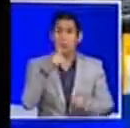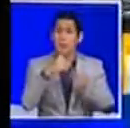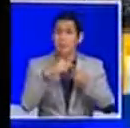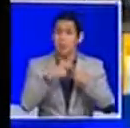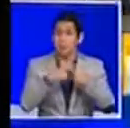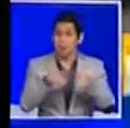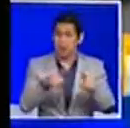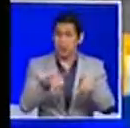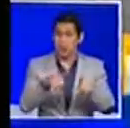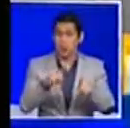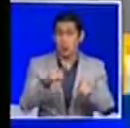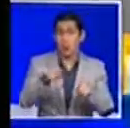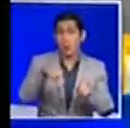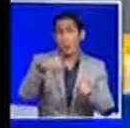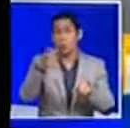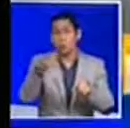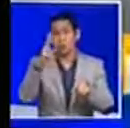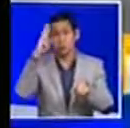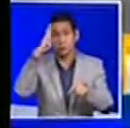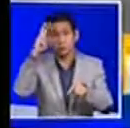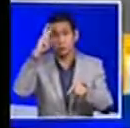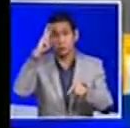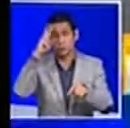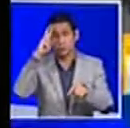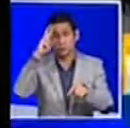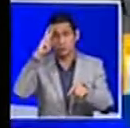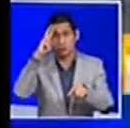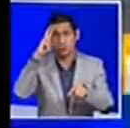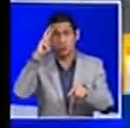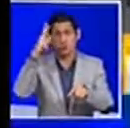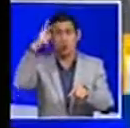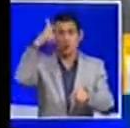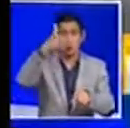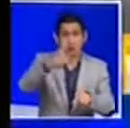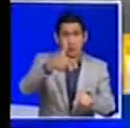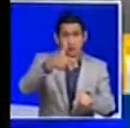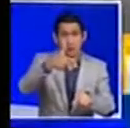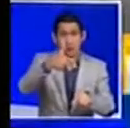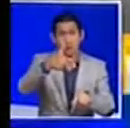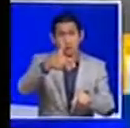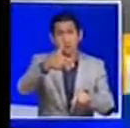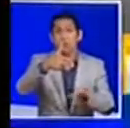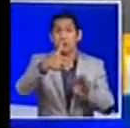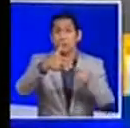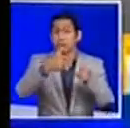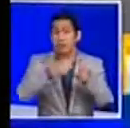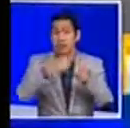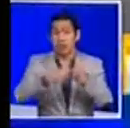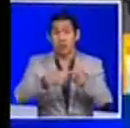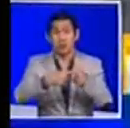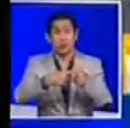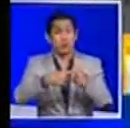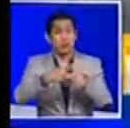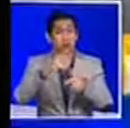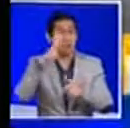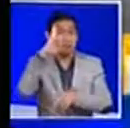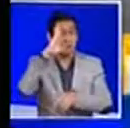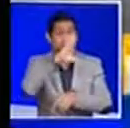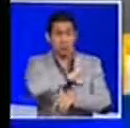y apunta con un arma al sujeto, quien se detiene. El uniformado de inmediato somete al presunto delincuente.